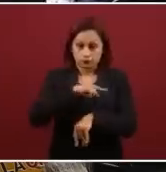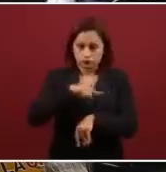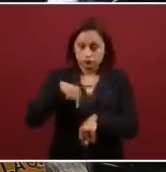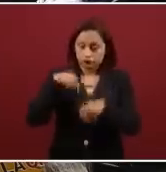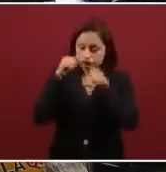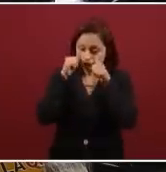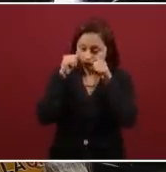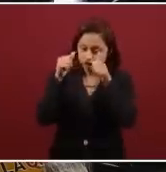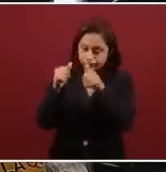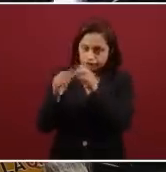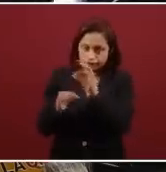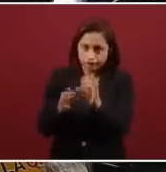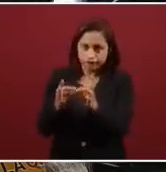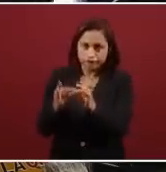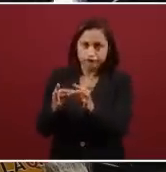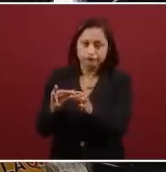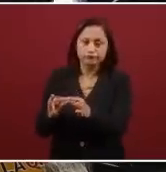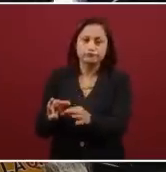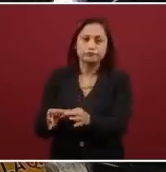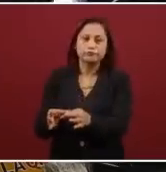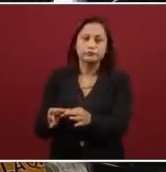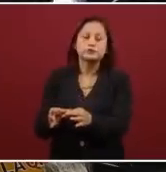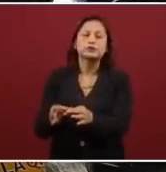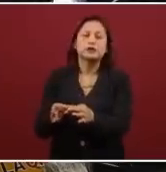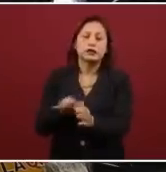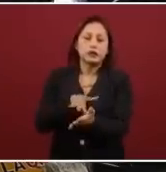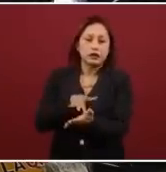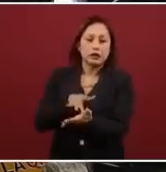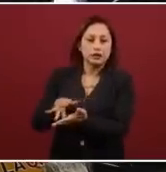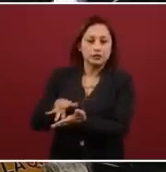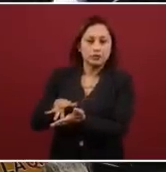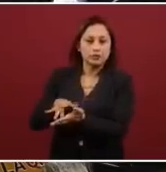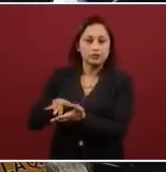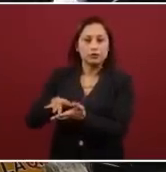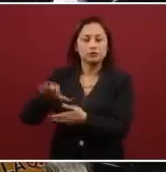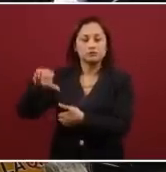y que se propone apoyar a Centroamérica,